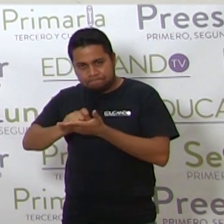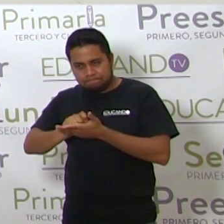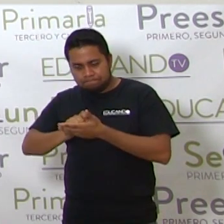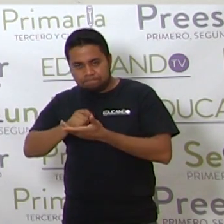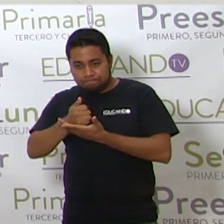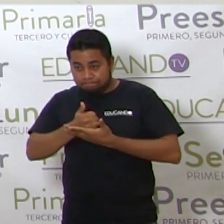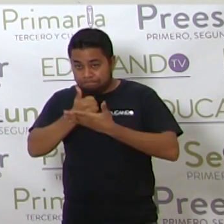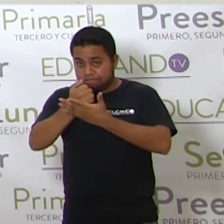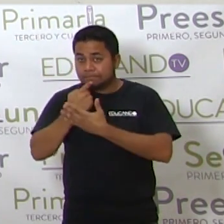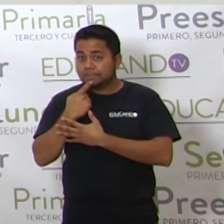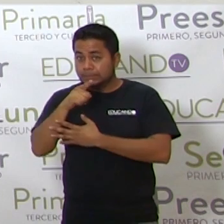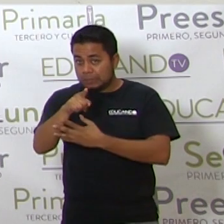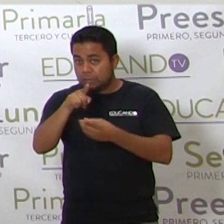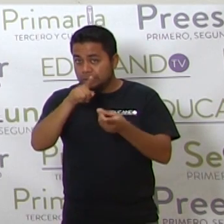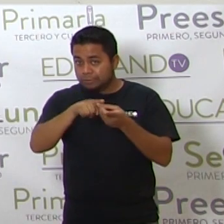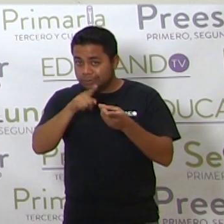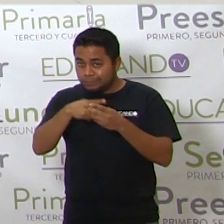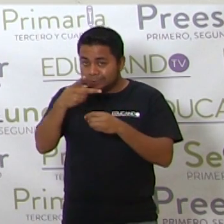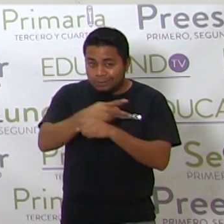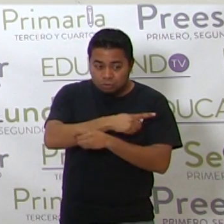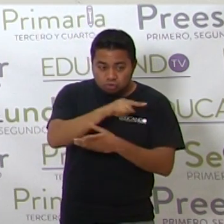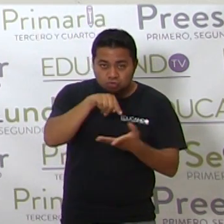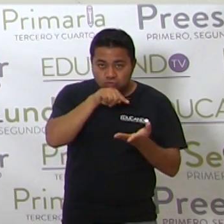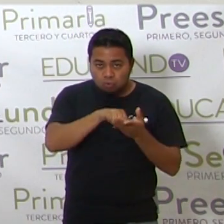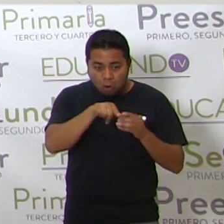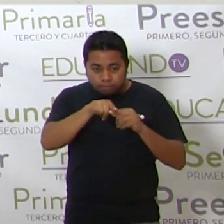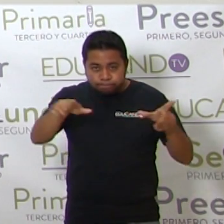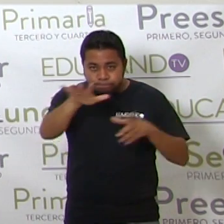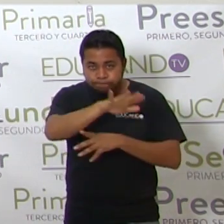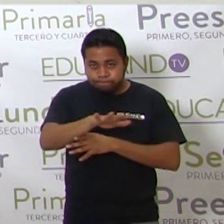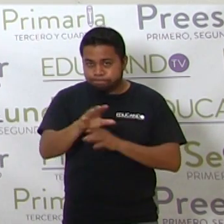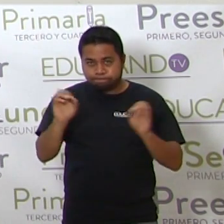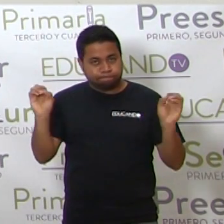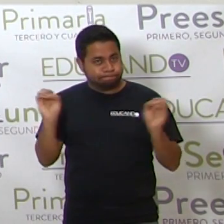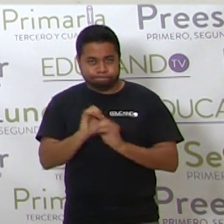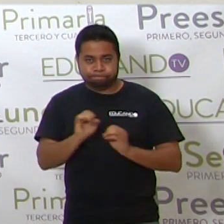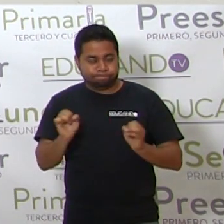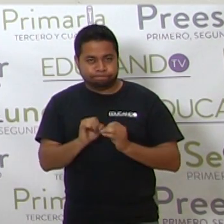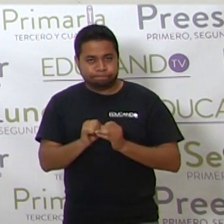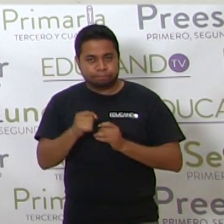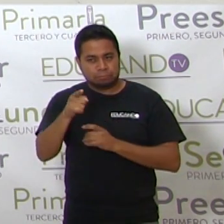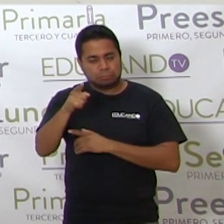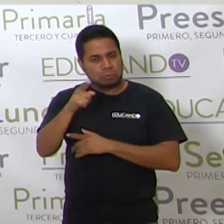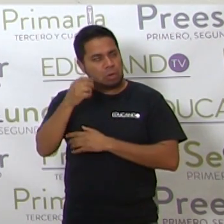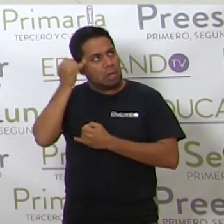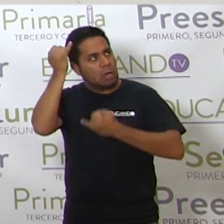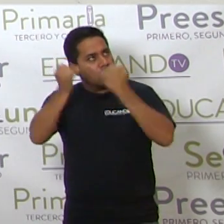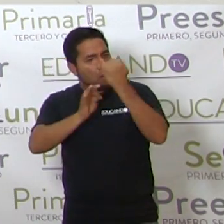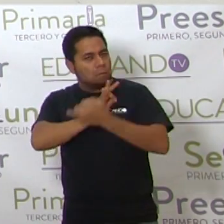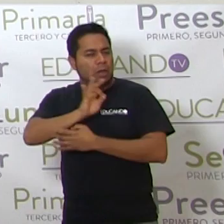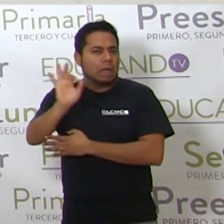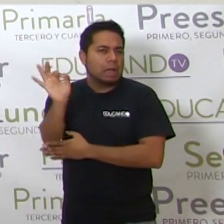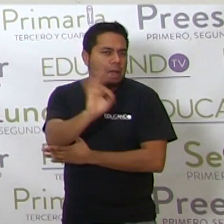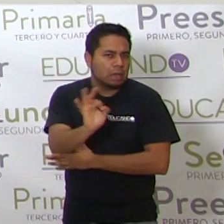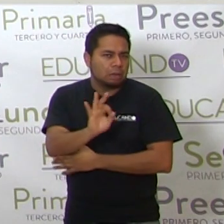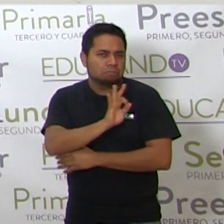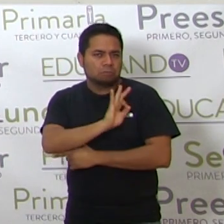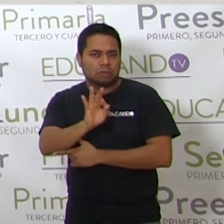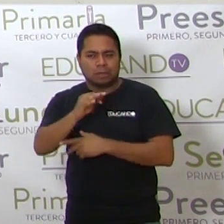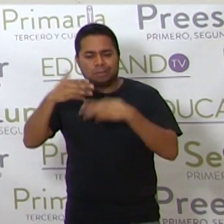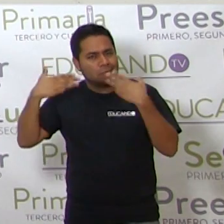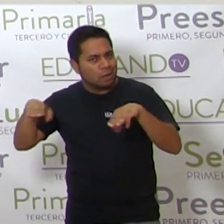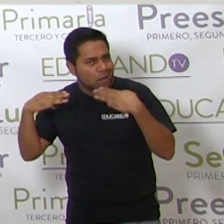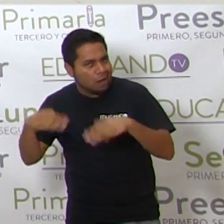dando el autor el lugar bien nosotros podemos imaginar que a lo mejor puede ser en el